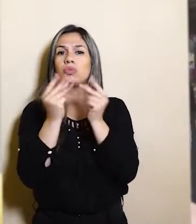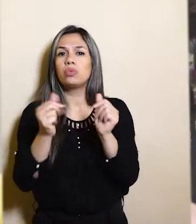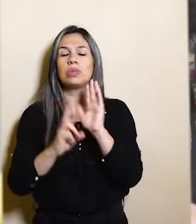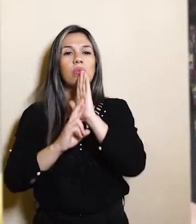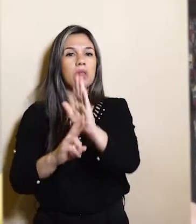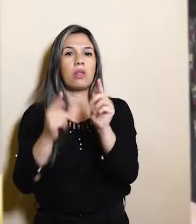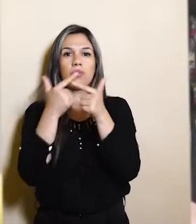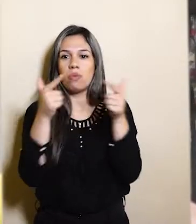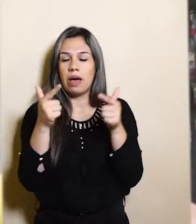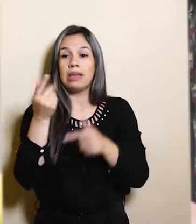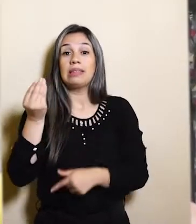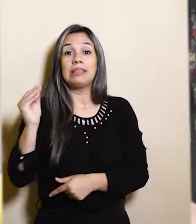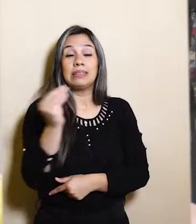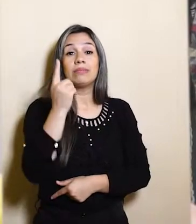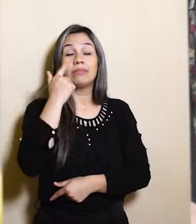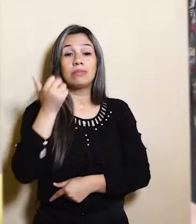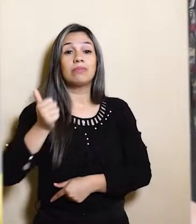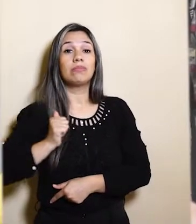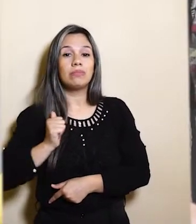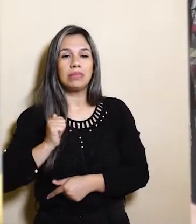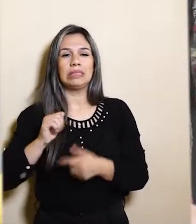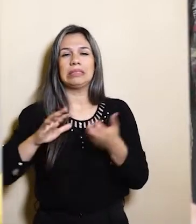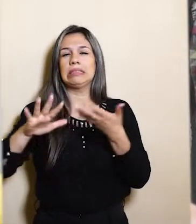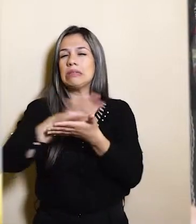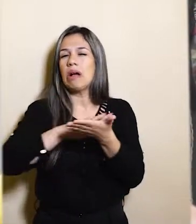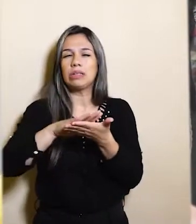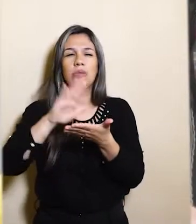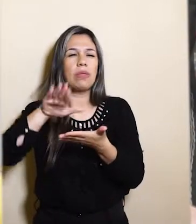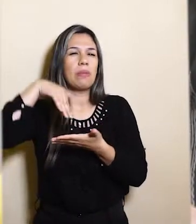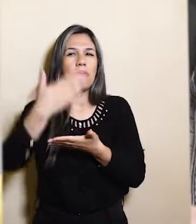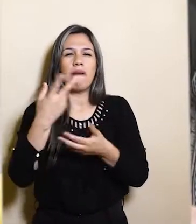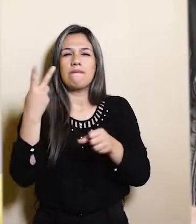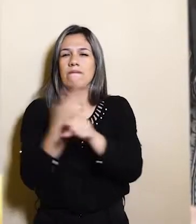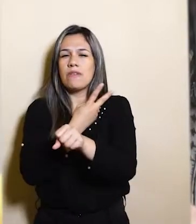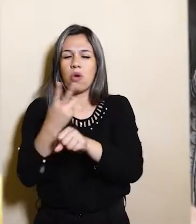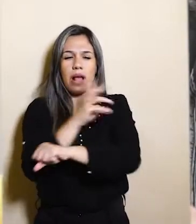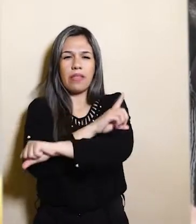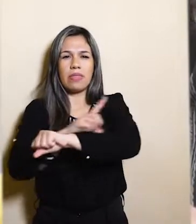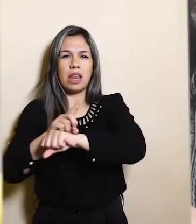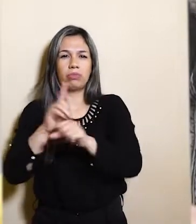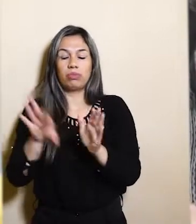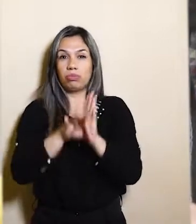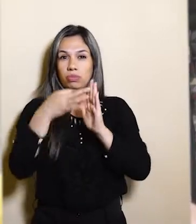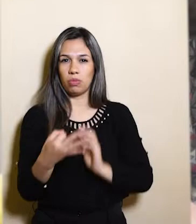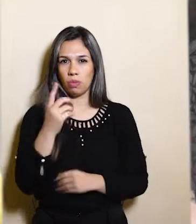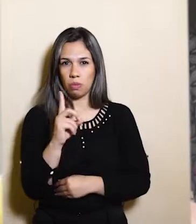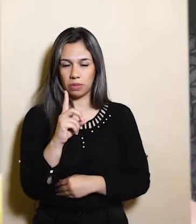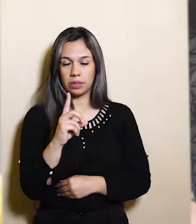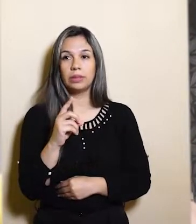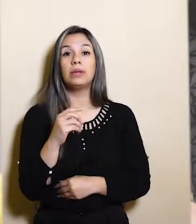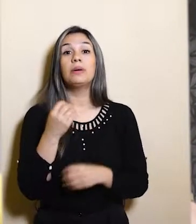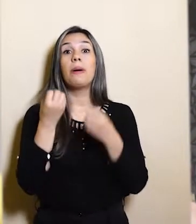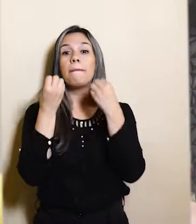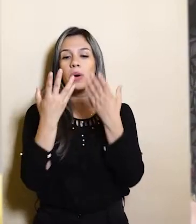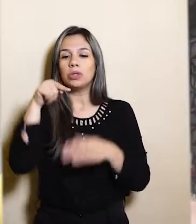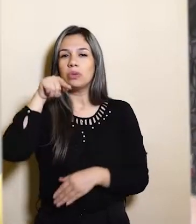a las niñas y adolescentes, sobre todo, a situaciones que terminan violentando nuevamente sus derechos. Y es entonces que surge la